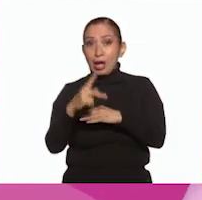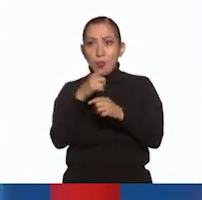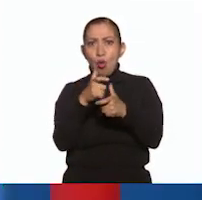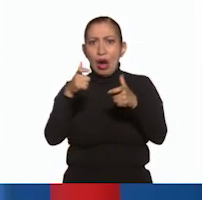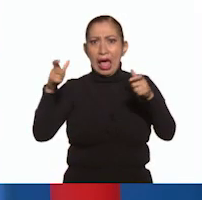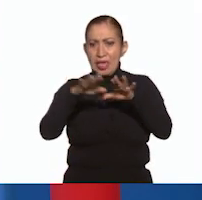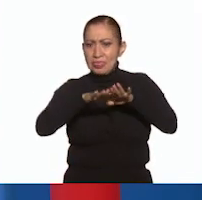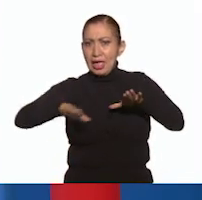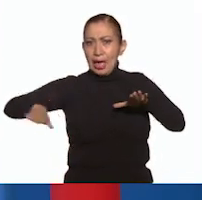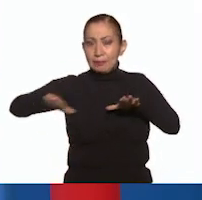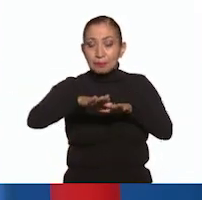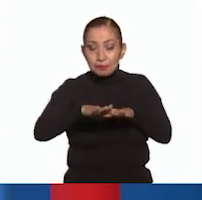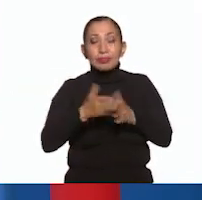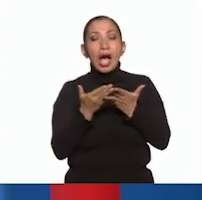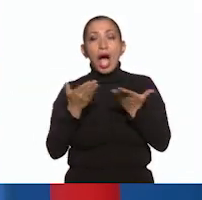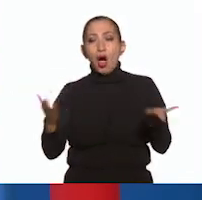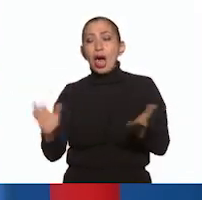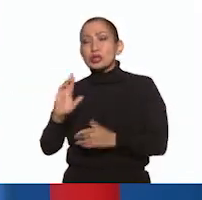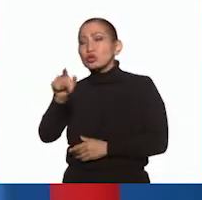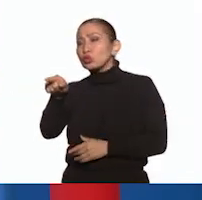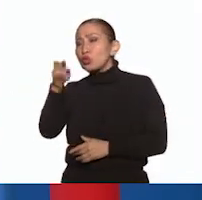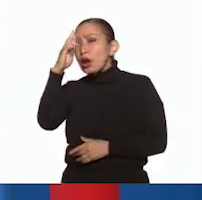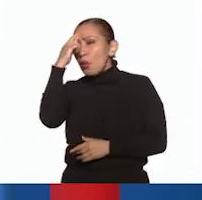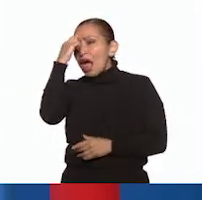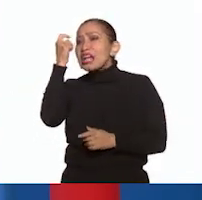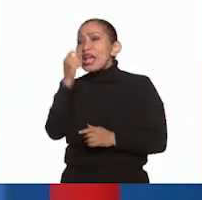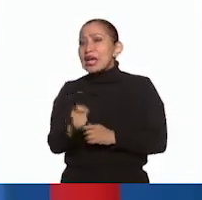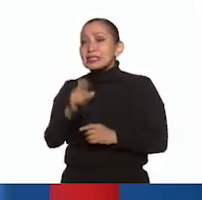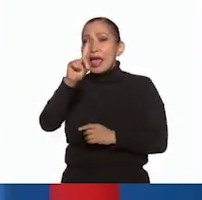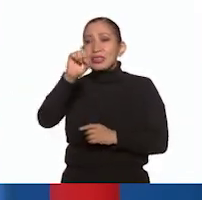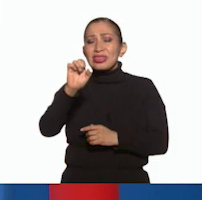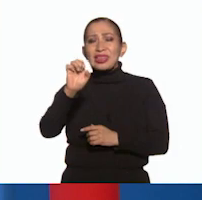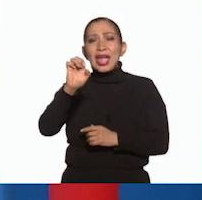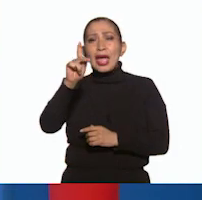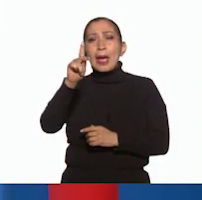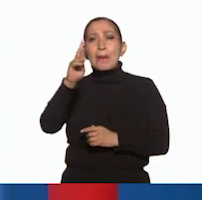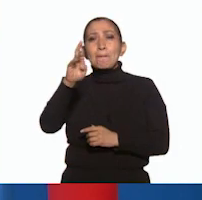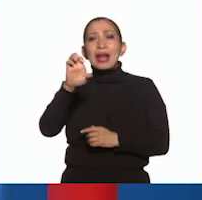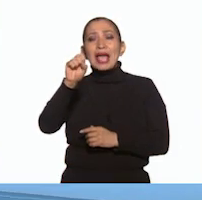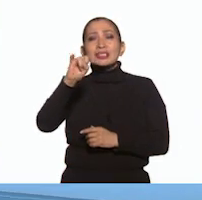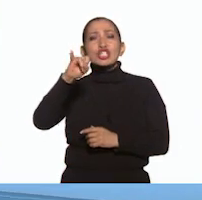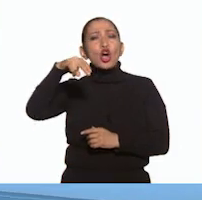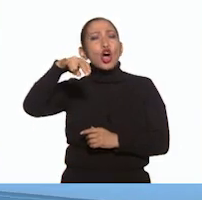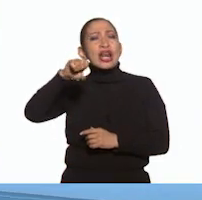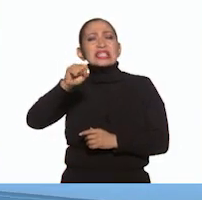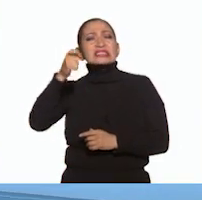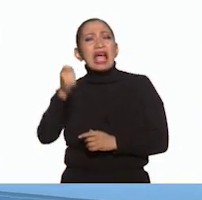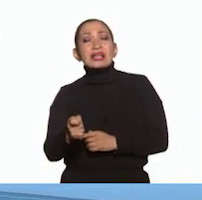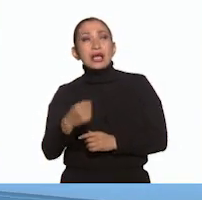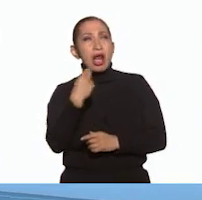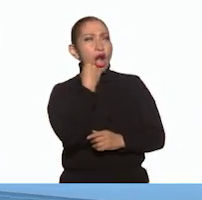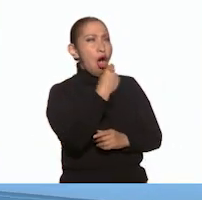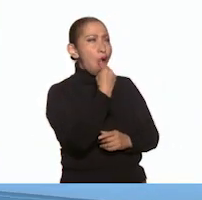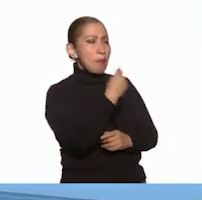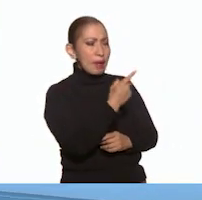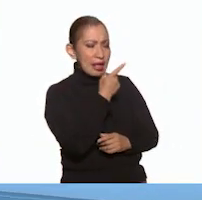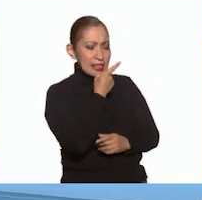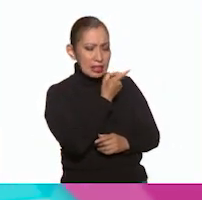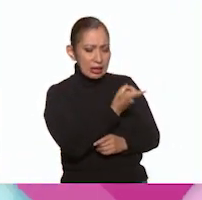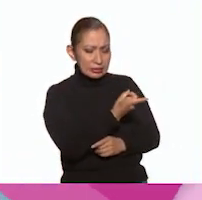amplia. Ahora, Larisa, ¿recuerdas qué son las depresiones? Pues por el nombre que